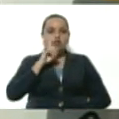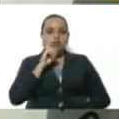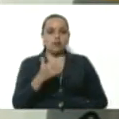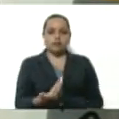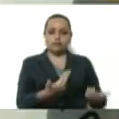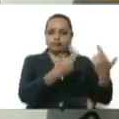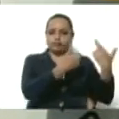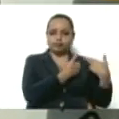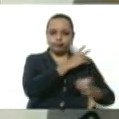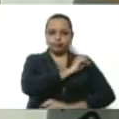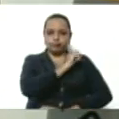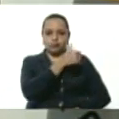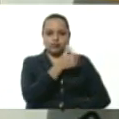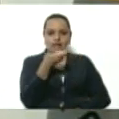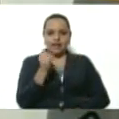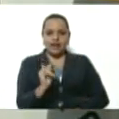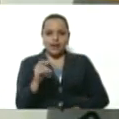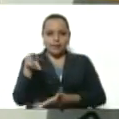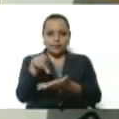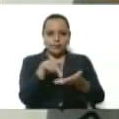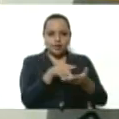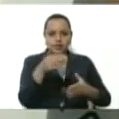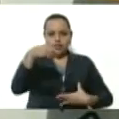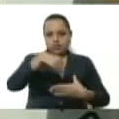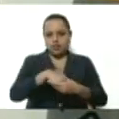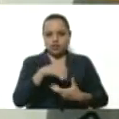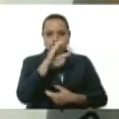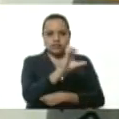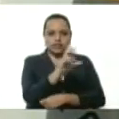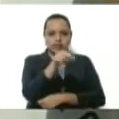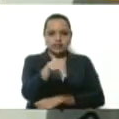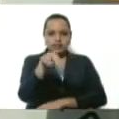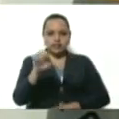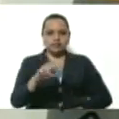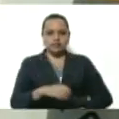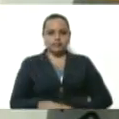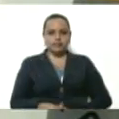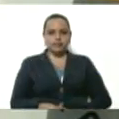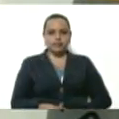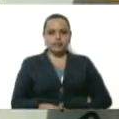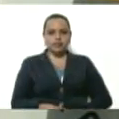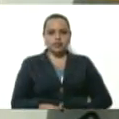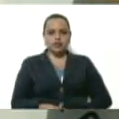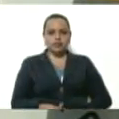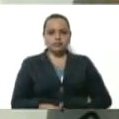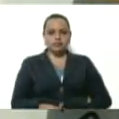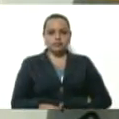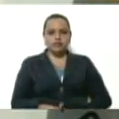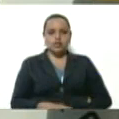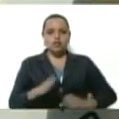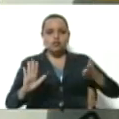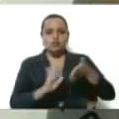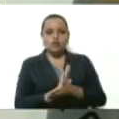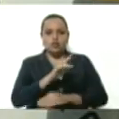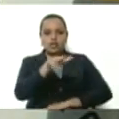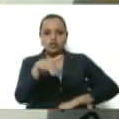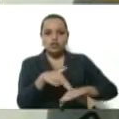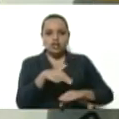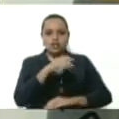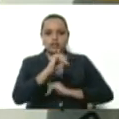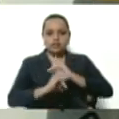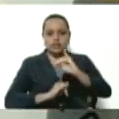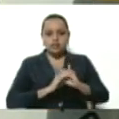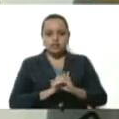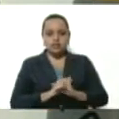rectores y rectoras que conformamos el poder electoral, que la coyuntura nacional e internacional no nos